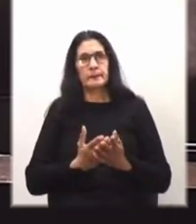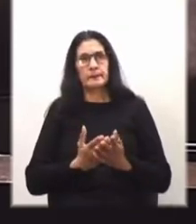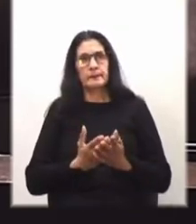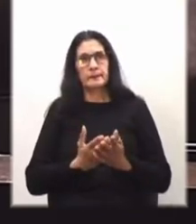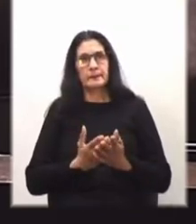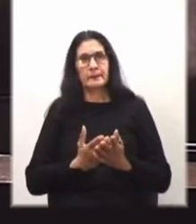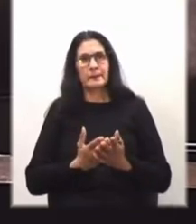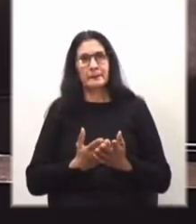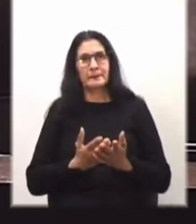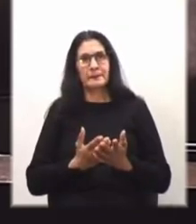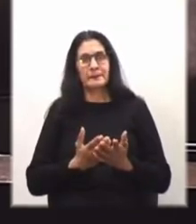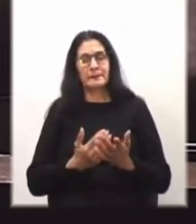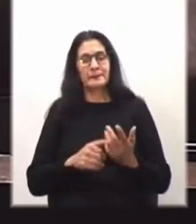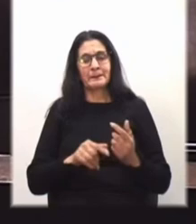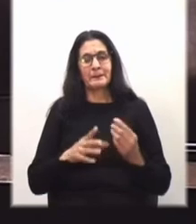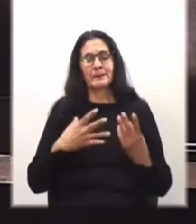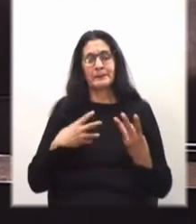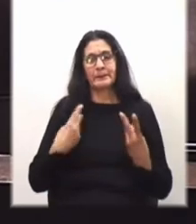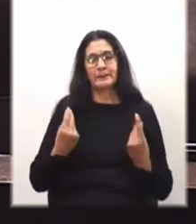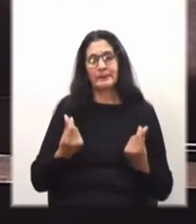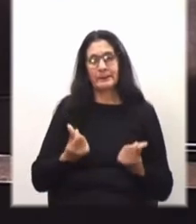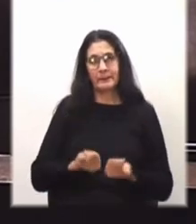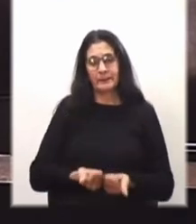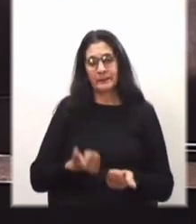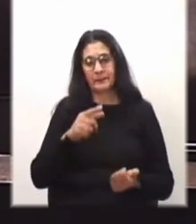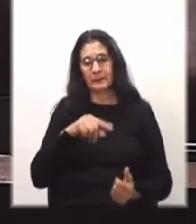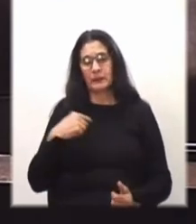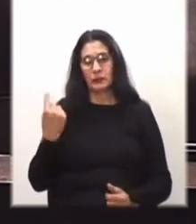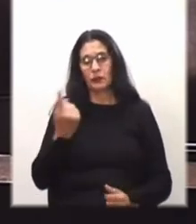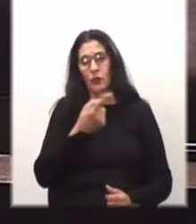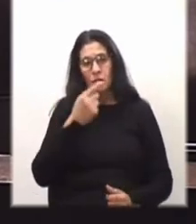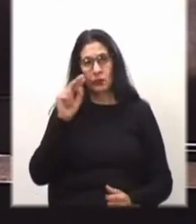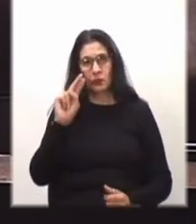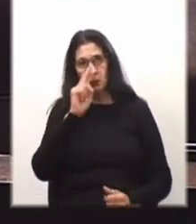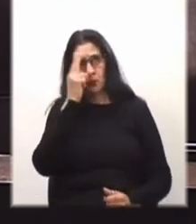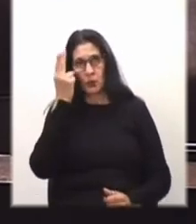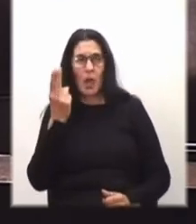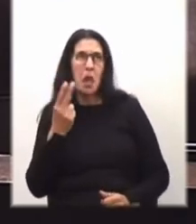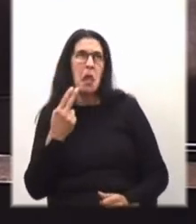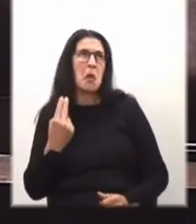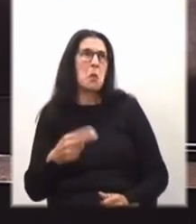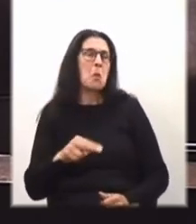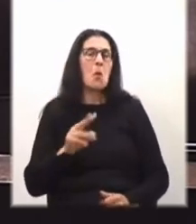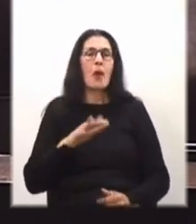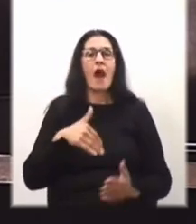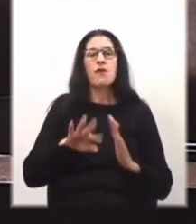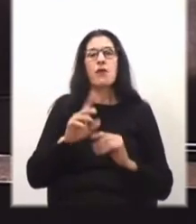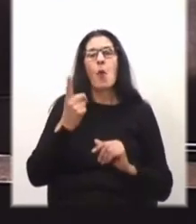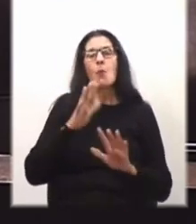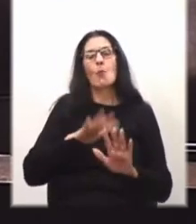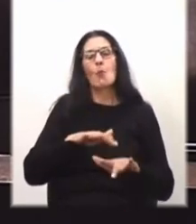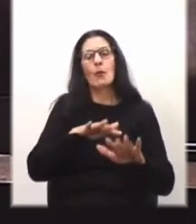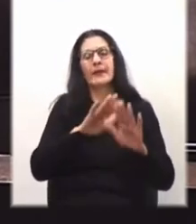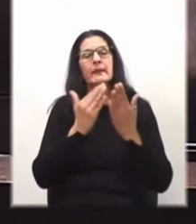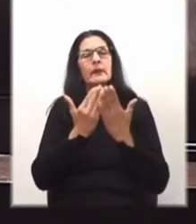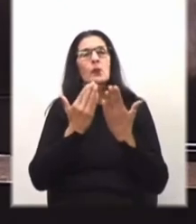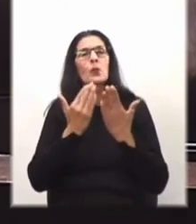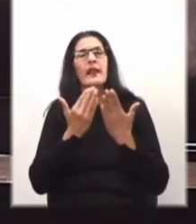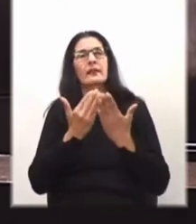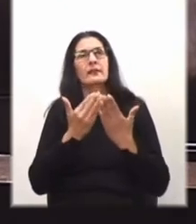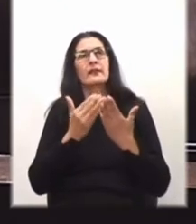de sintonía con la sensibilidad de los uruguayos. Nunca fue un movimiento estudiantil